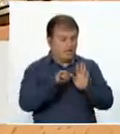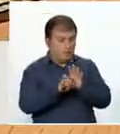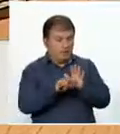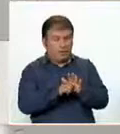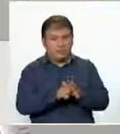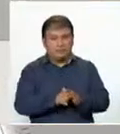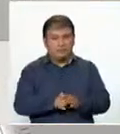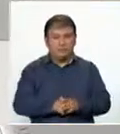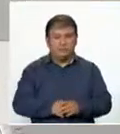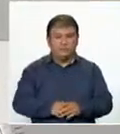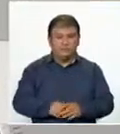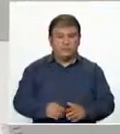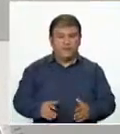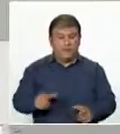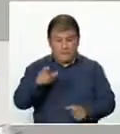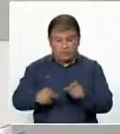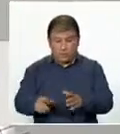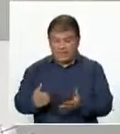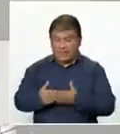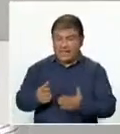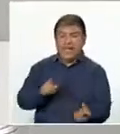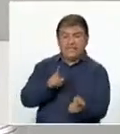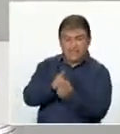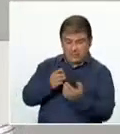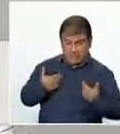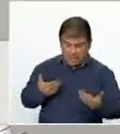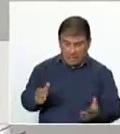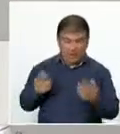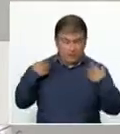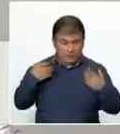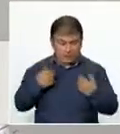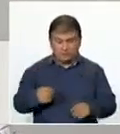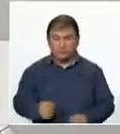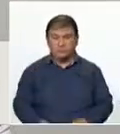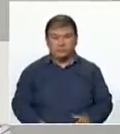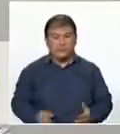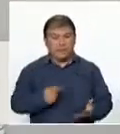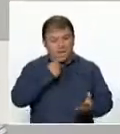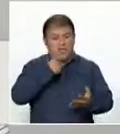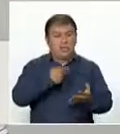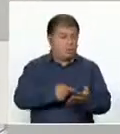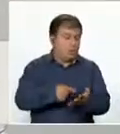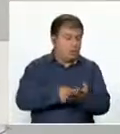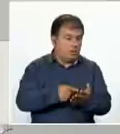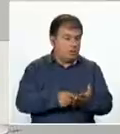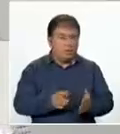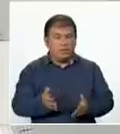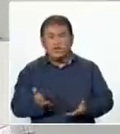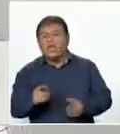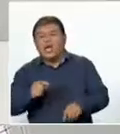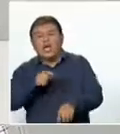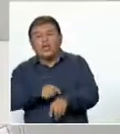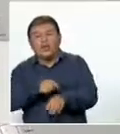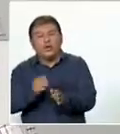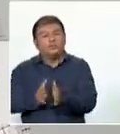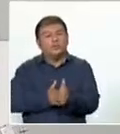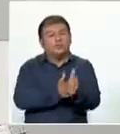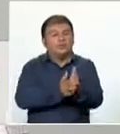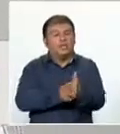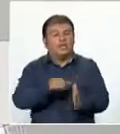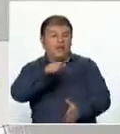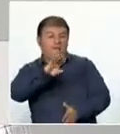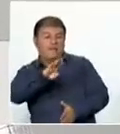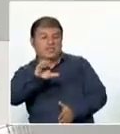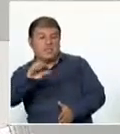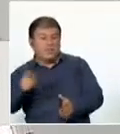identificación. La persona tendrá que acercarse aquí a Protransporte, indicar el servicio que tomó, la hora en